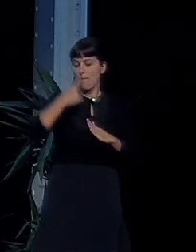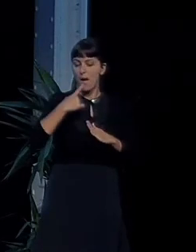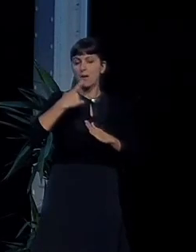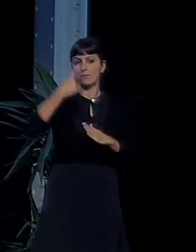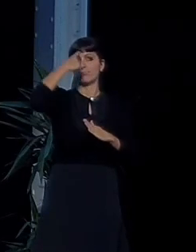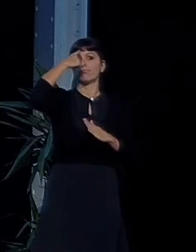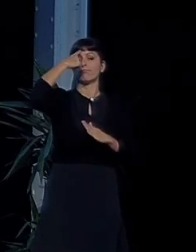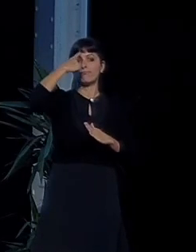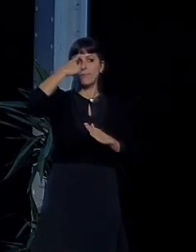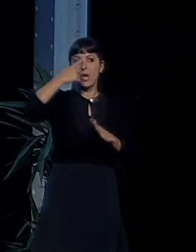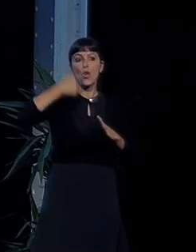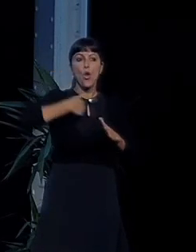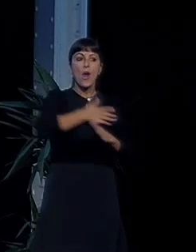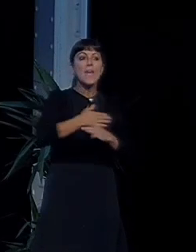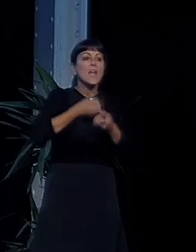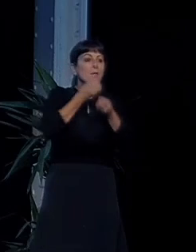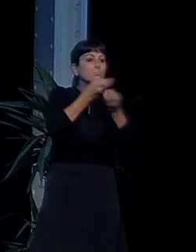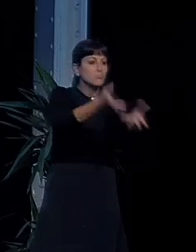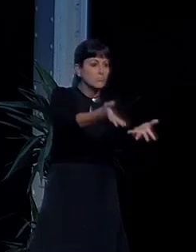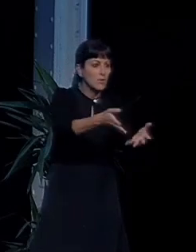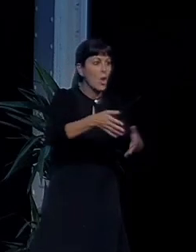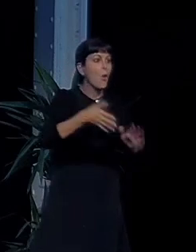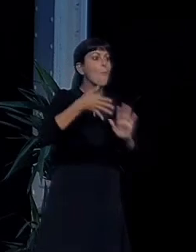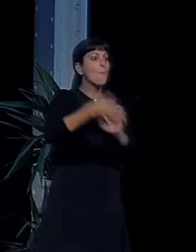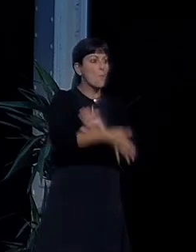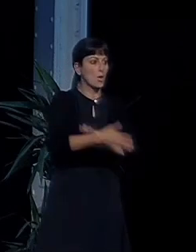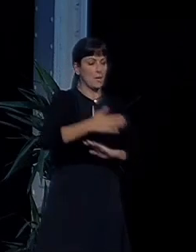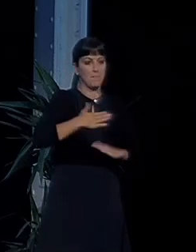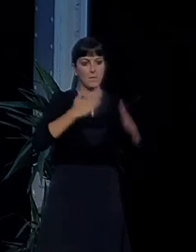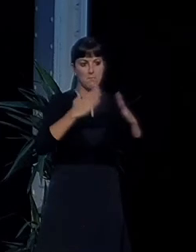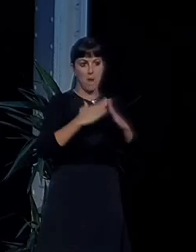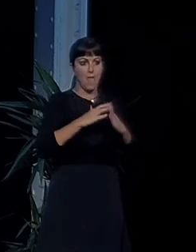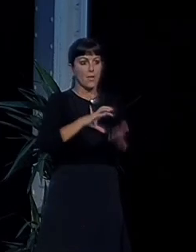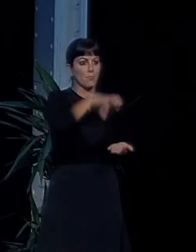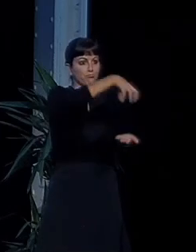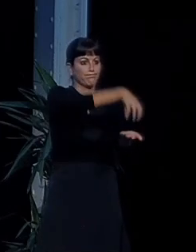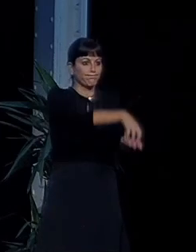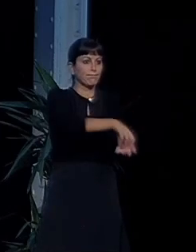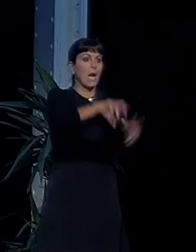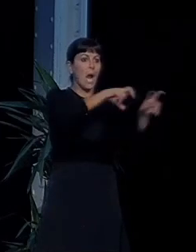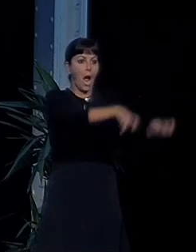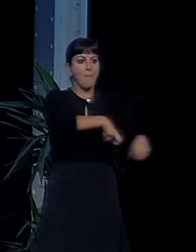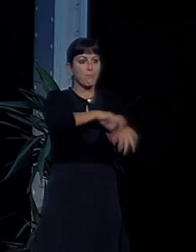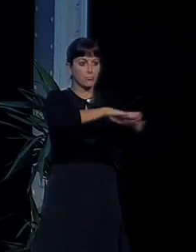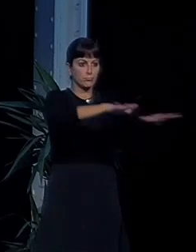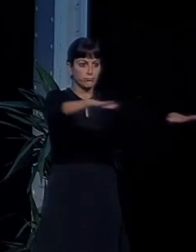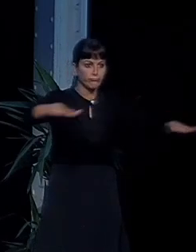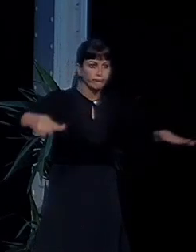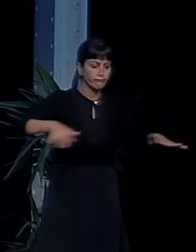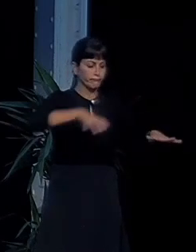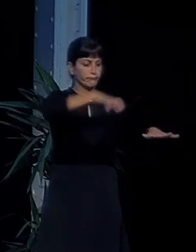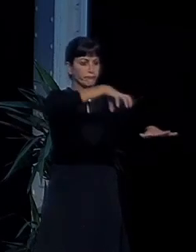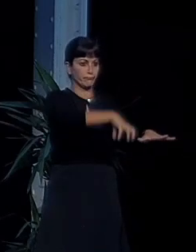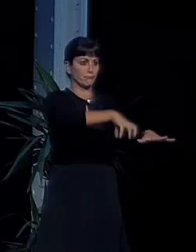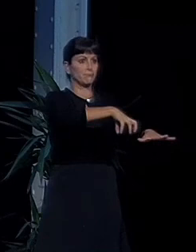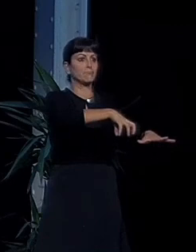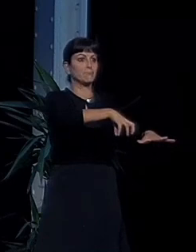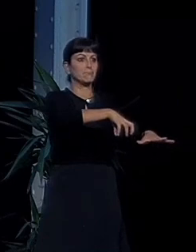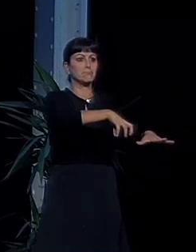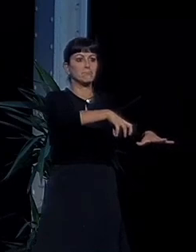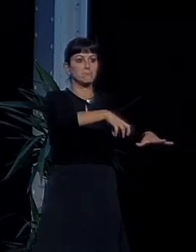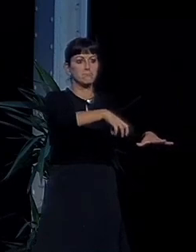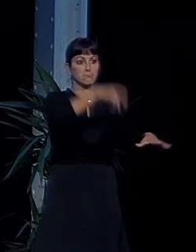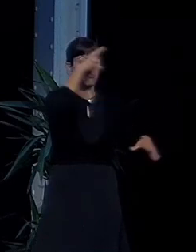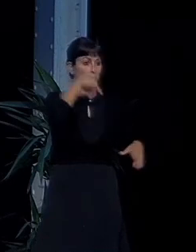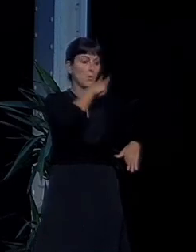porque... mis padres tenían una pequeña torre en el campo, estos que hacían, ¿no?, que se construía una pequeña casa, trocitos, cada verano. Y recuerdo